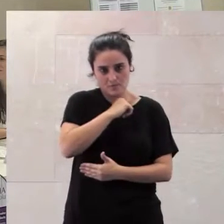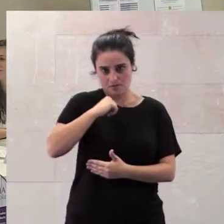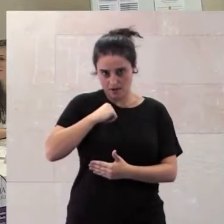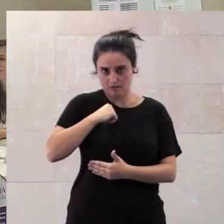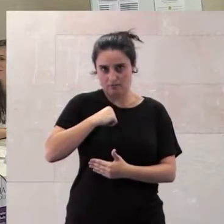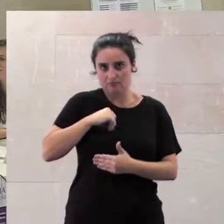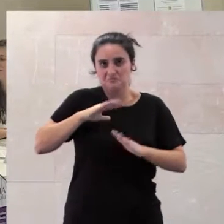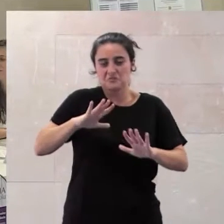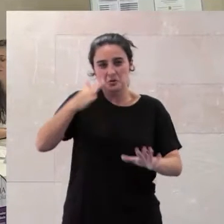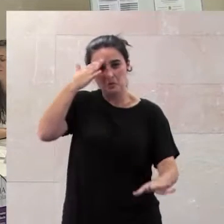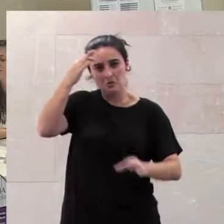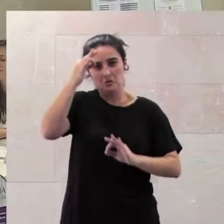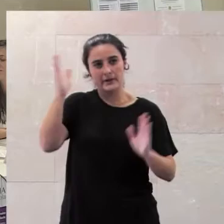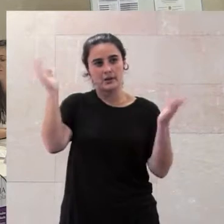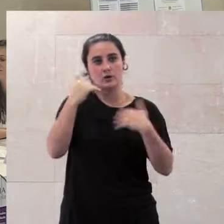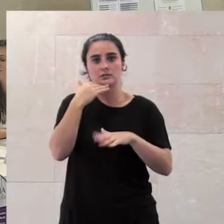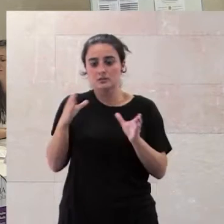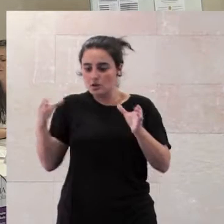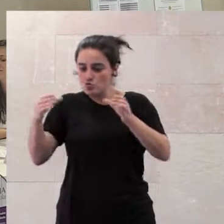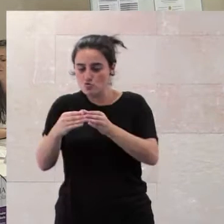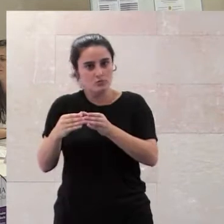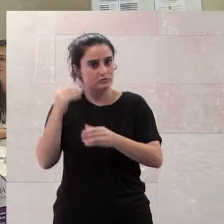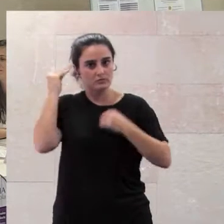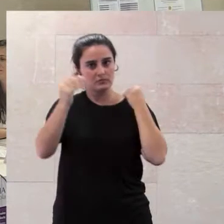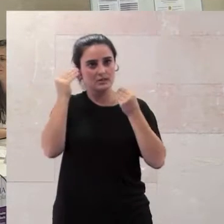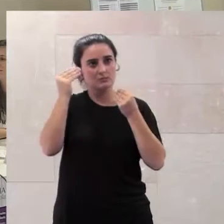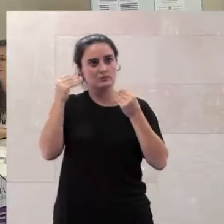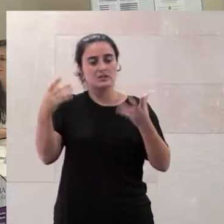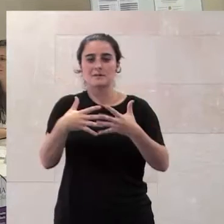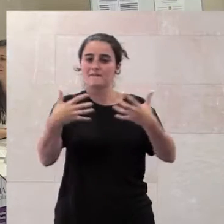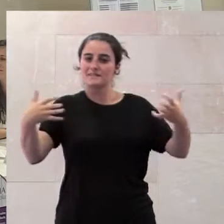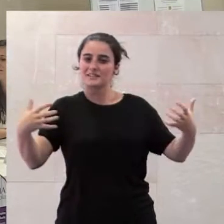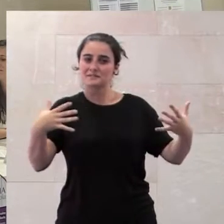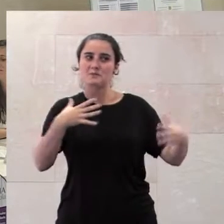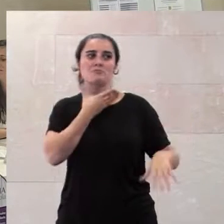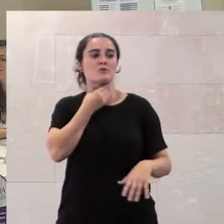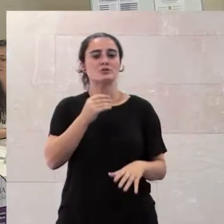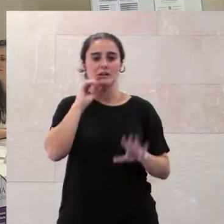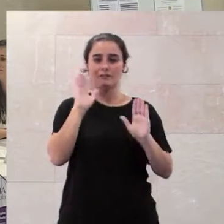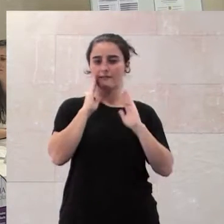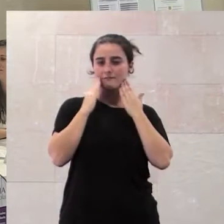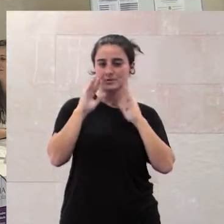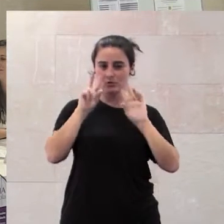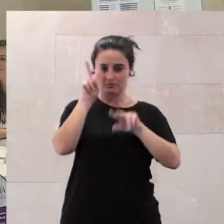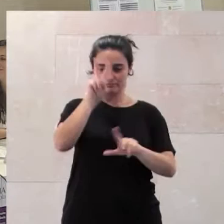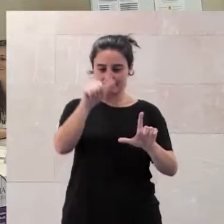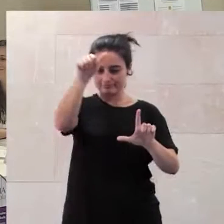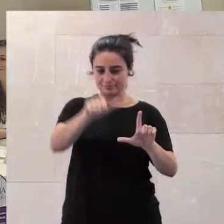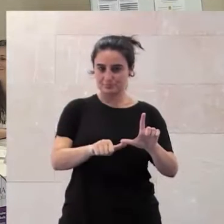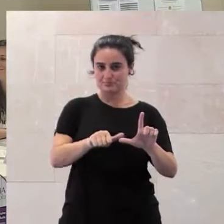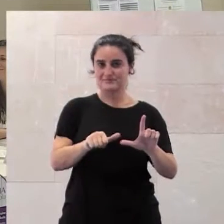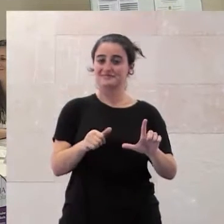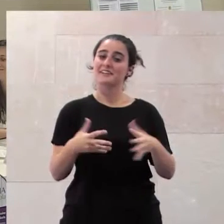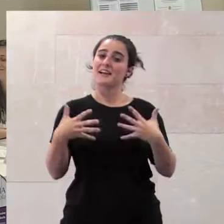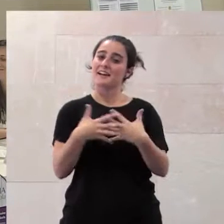luego no tiene sentido si no pensamos en colectivo, ¿no? Y por eso siempre me gusta mucho una frase que vi también en Facebook, esto de las redes sociales está